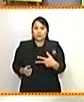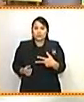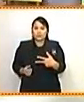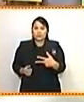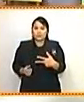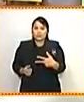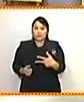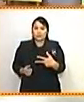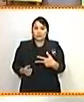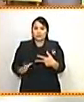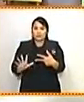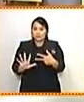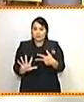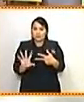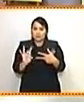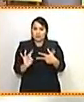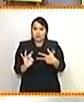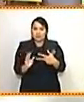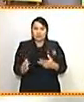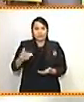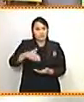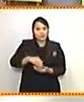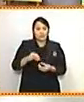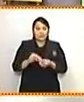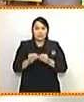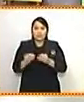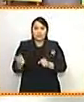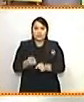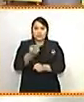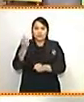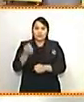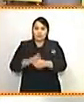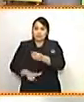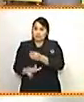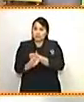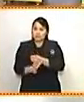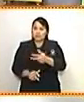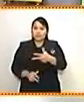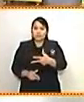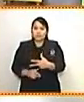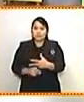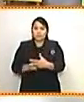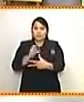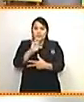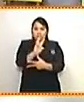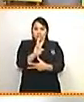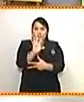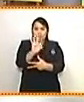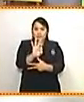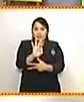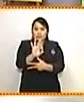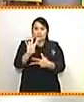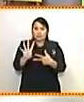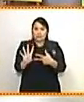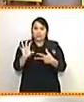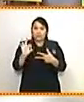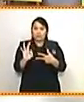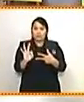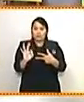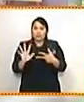Y este es el 58. Reitero los tres números ganadores para Pega 3. 79, 49